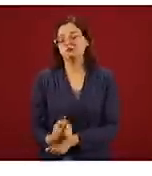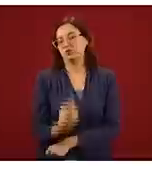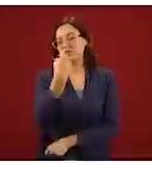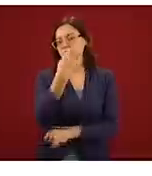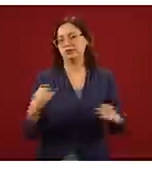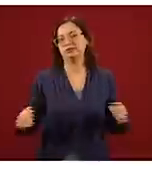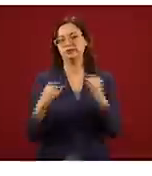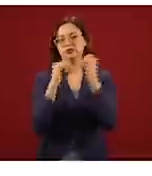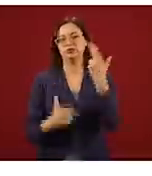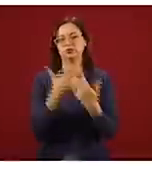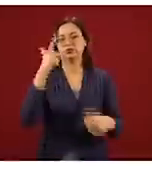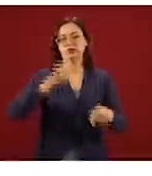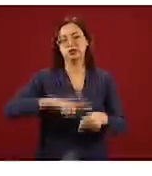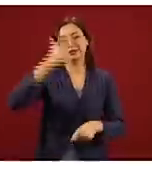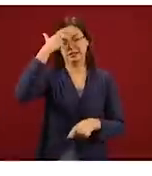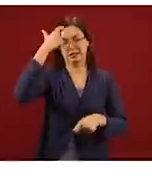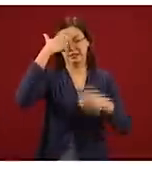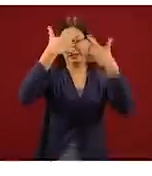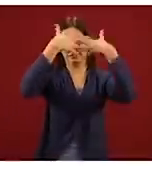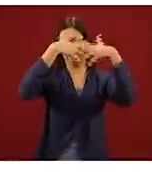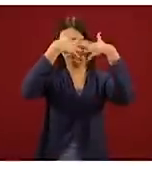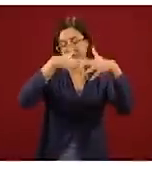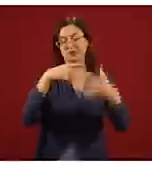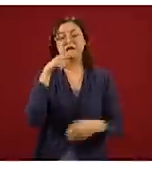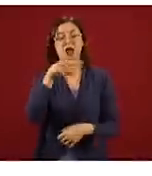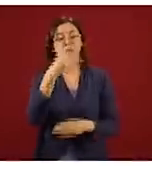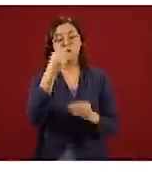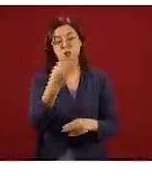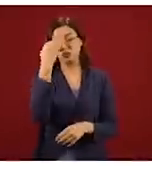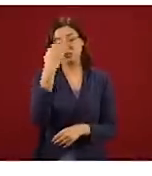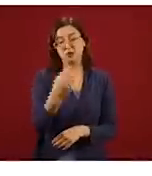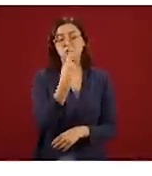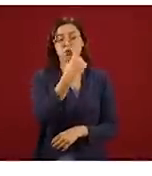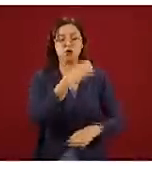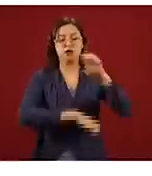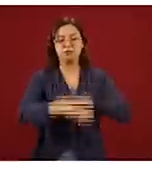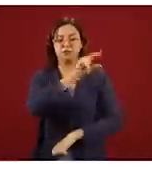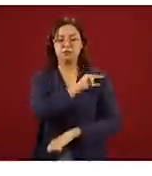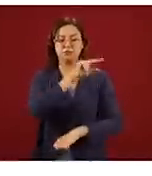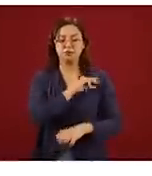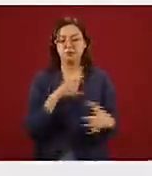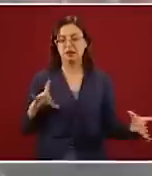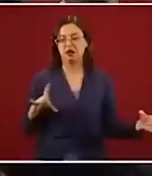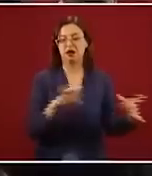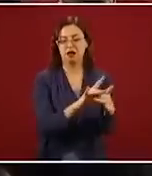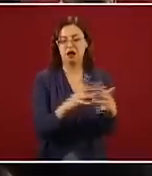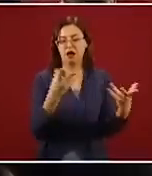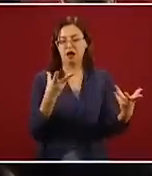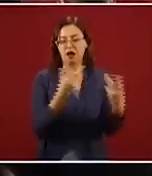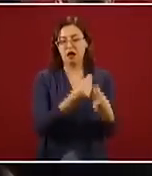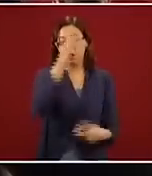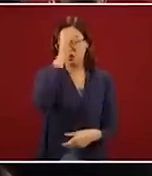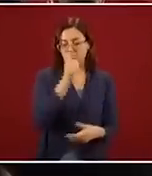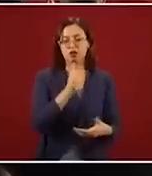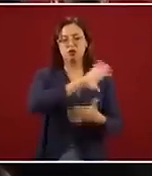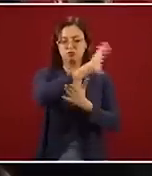instituto tiene desde hace mucho tiempo un contrato de abastecimiento con una empresa privada para proveerle sus insumos y en